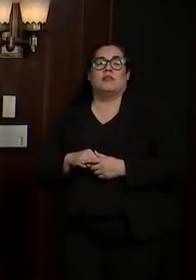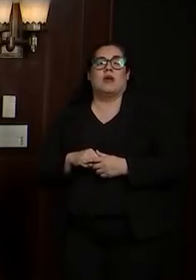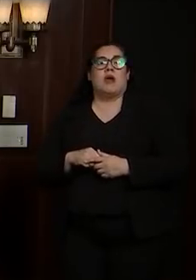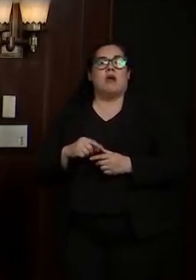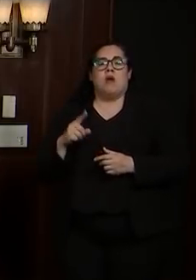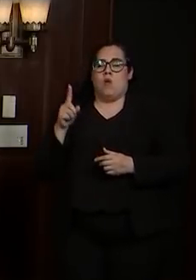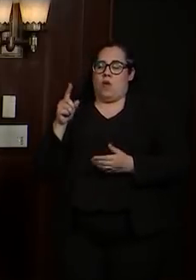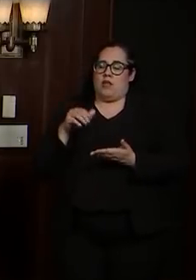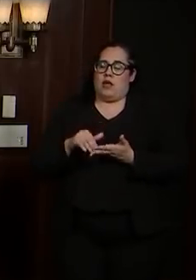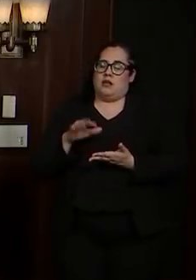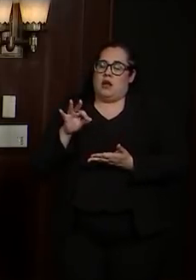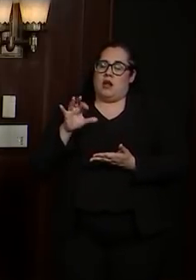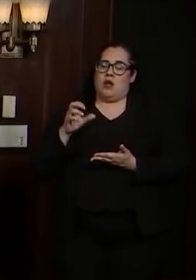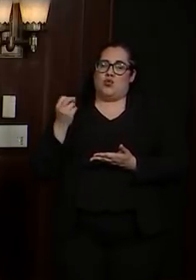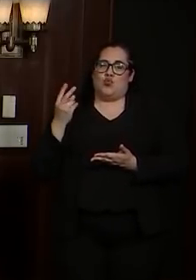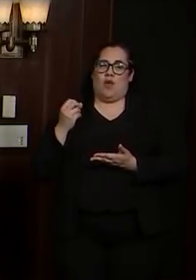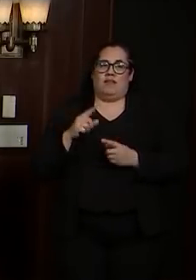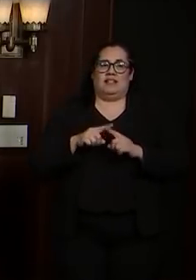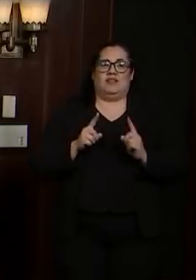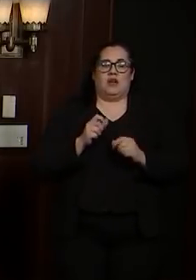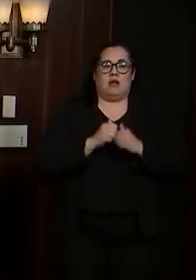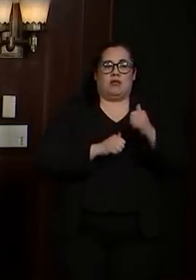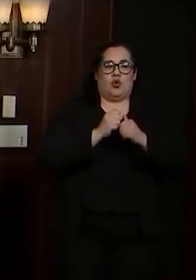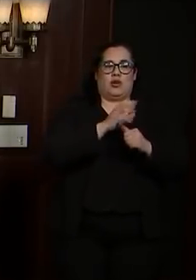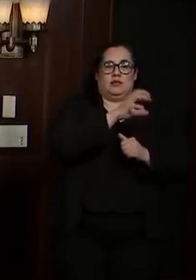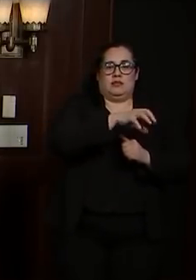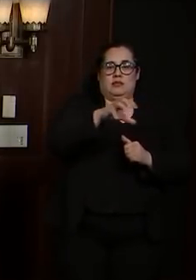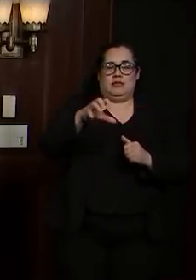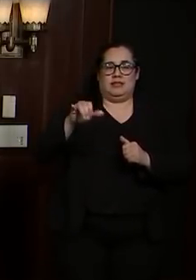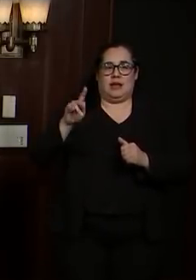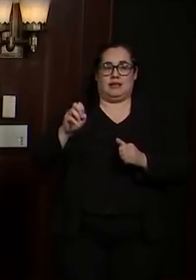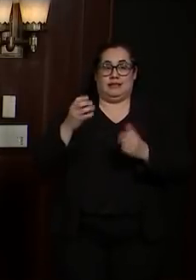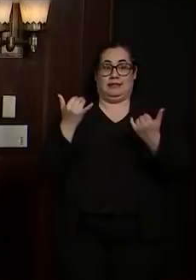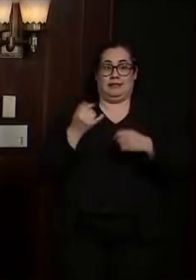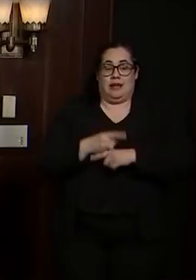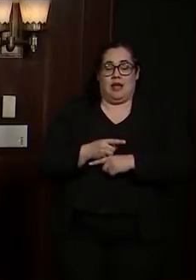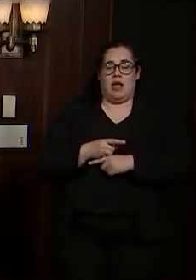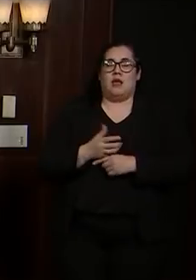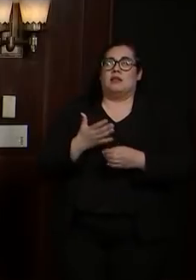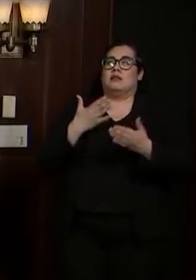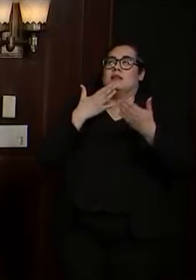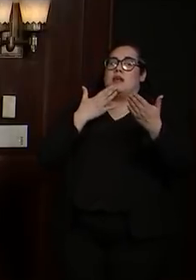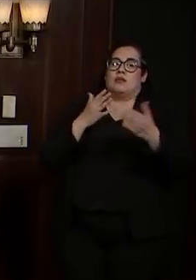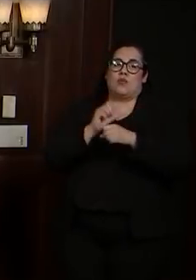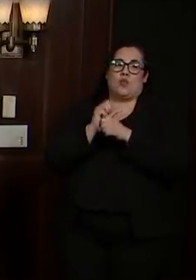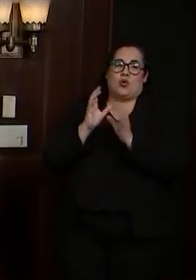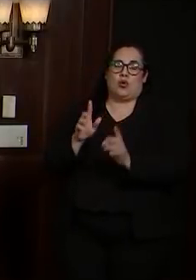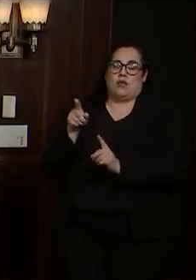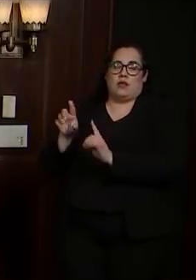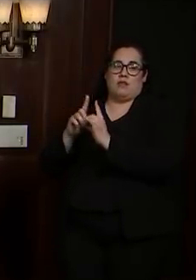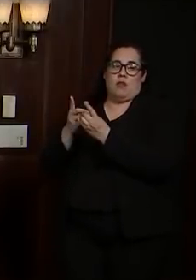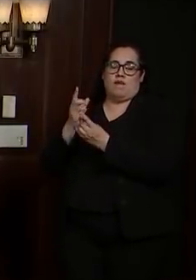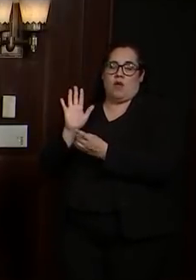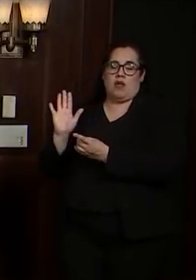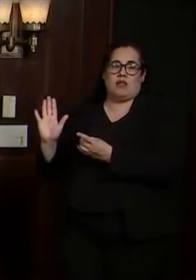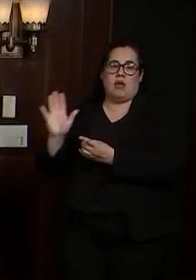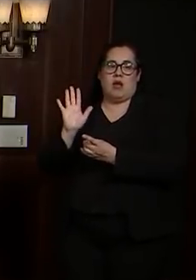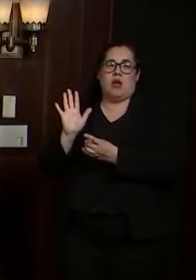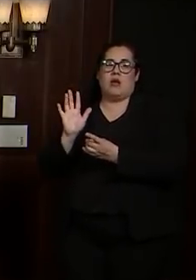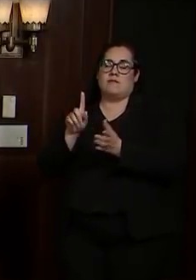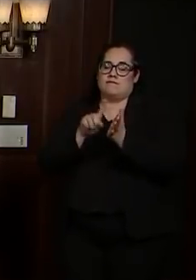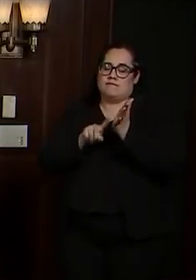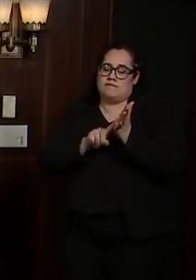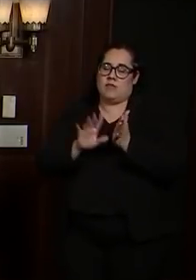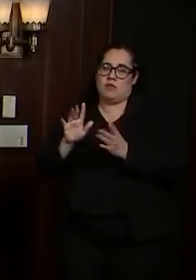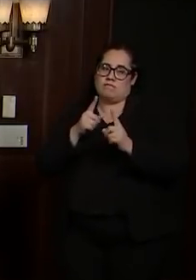a 1,912 obras en construcción hoy. Y gracias a los trabajadores del departamento por su visión,